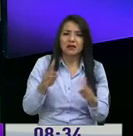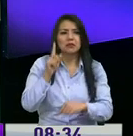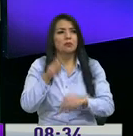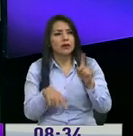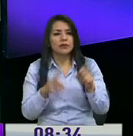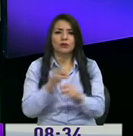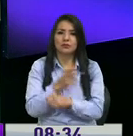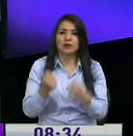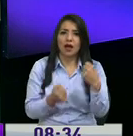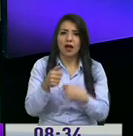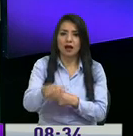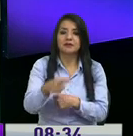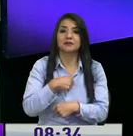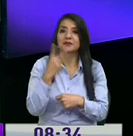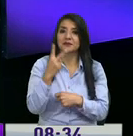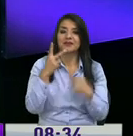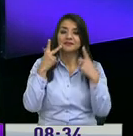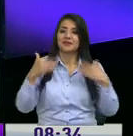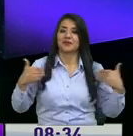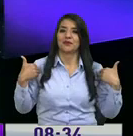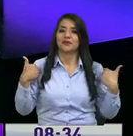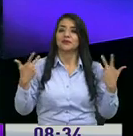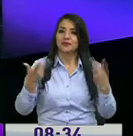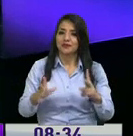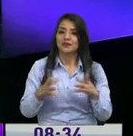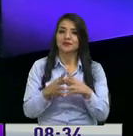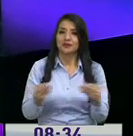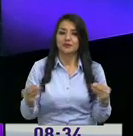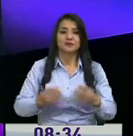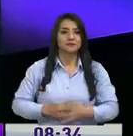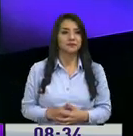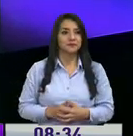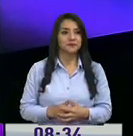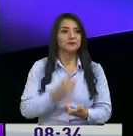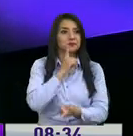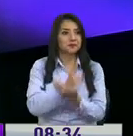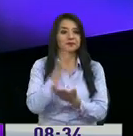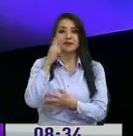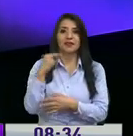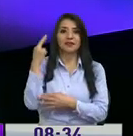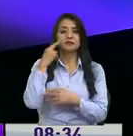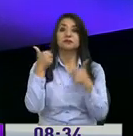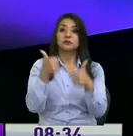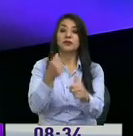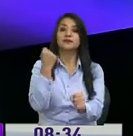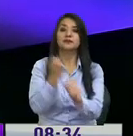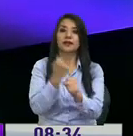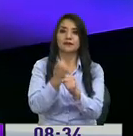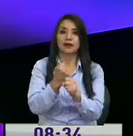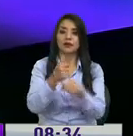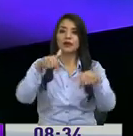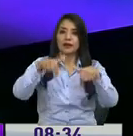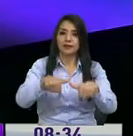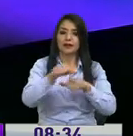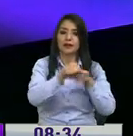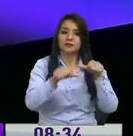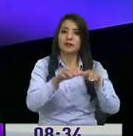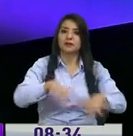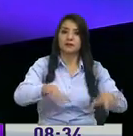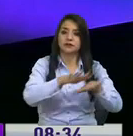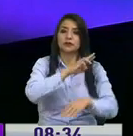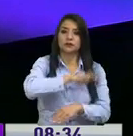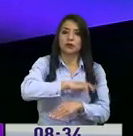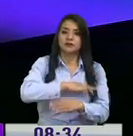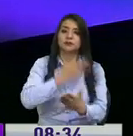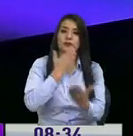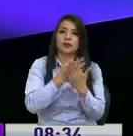la Magdalena. Yo les vi bastante contentos y sin duda no es de menos, pues este es el gran trabajo que se ha realizado desde la administración zonal.